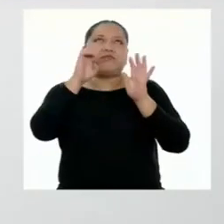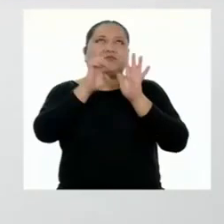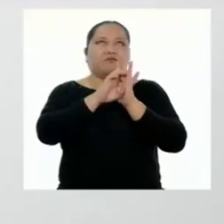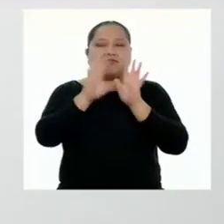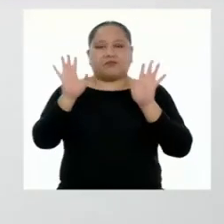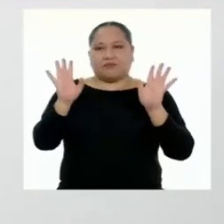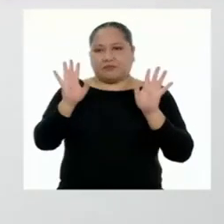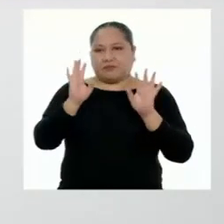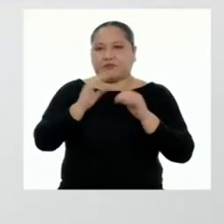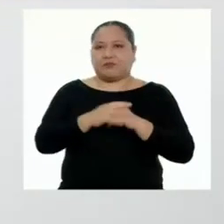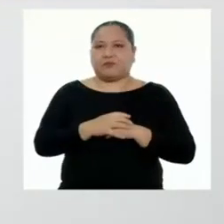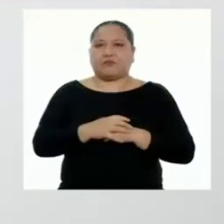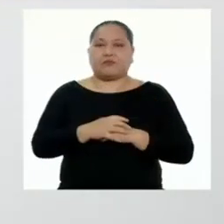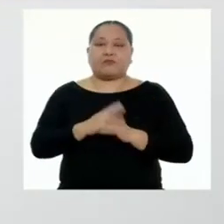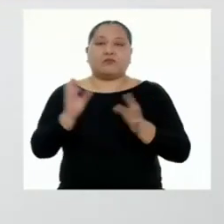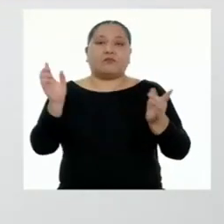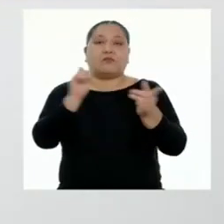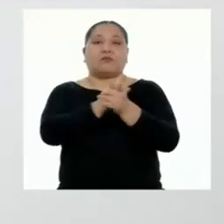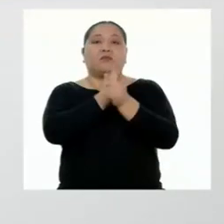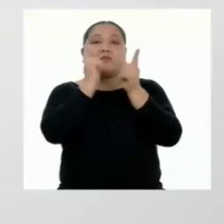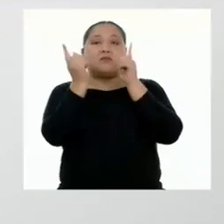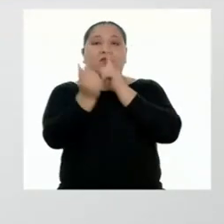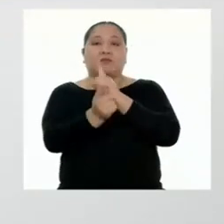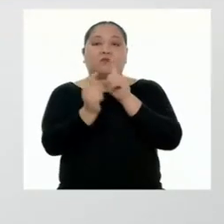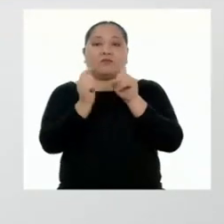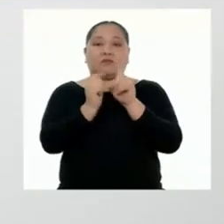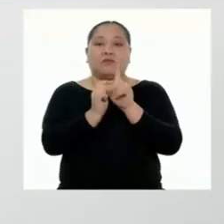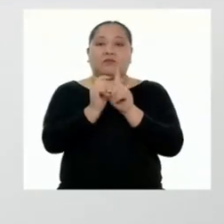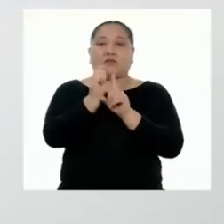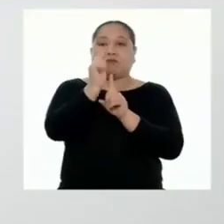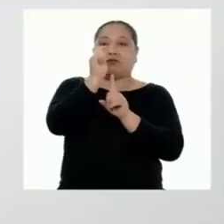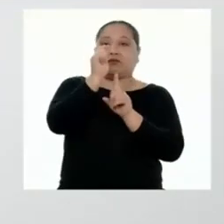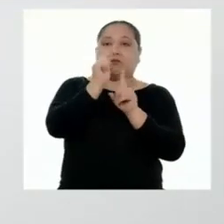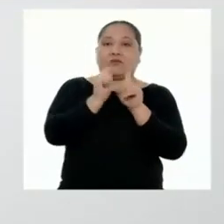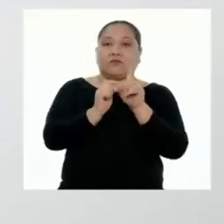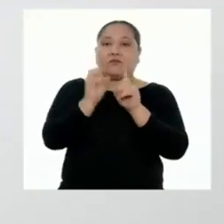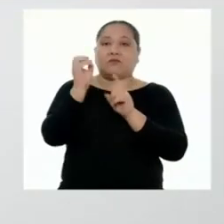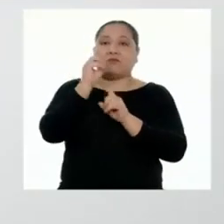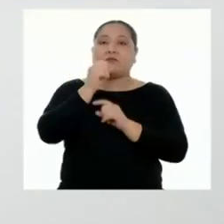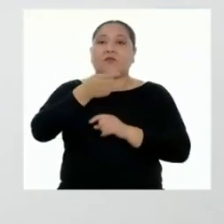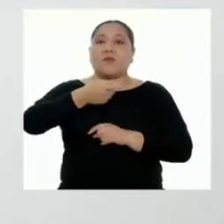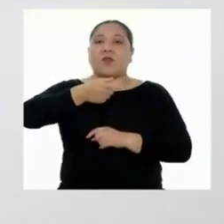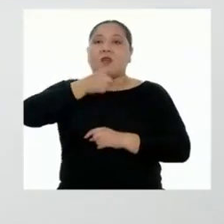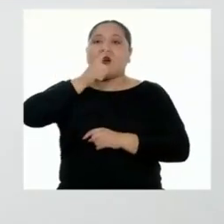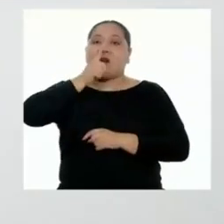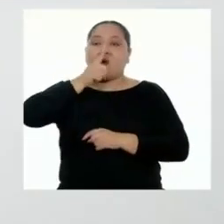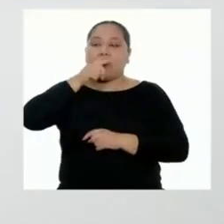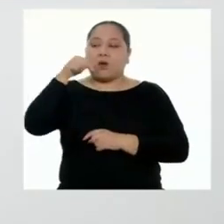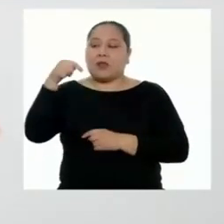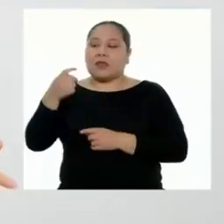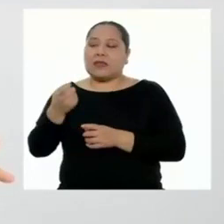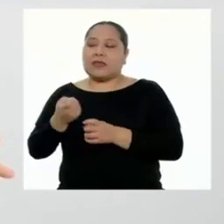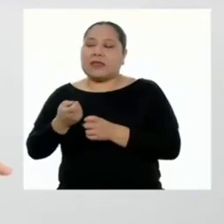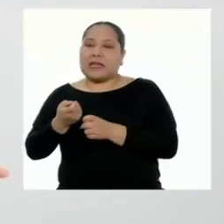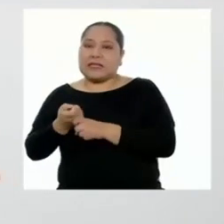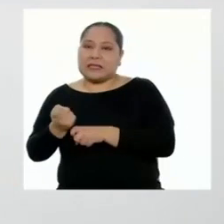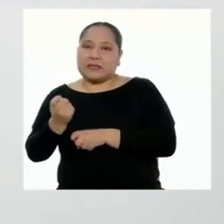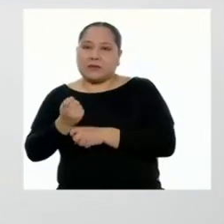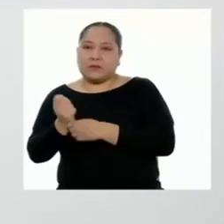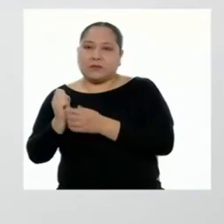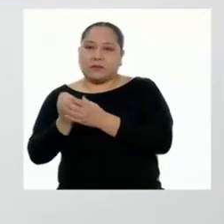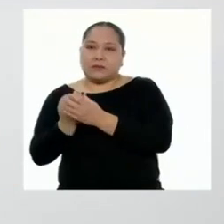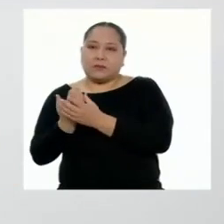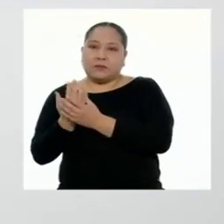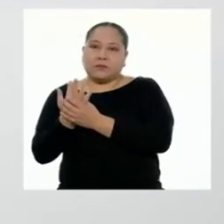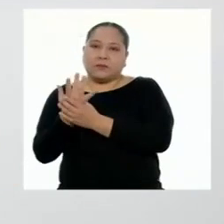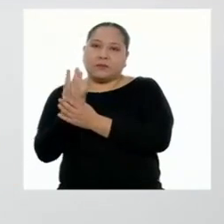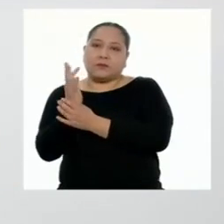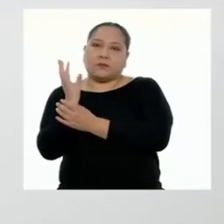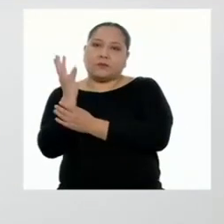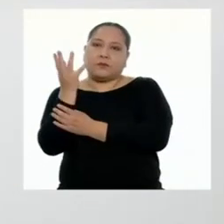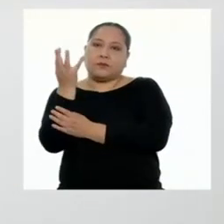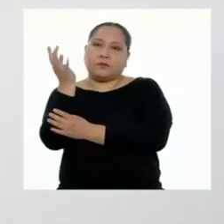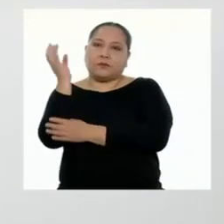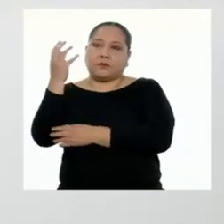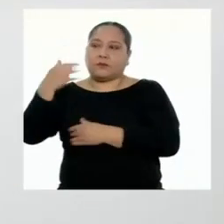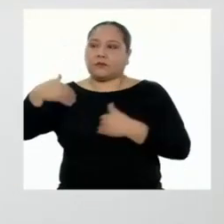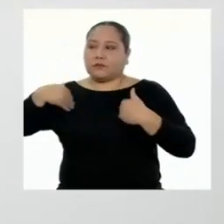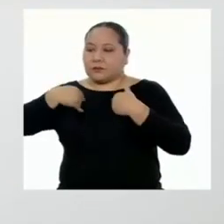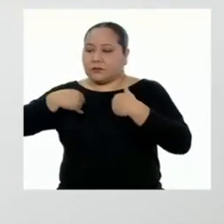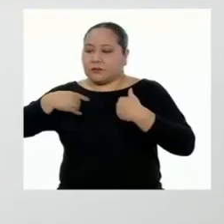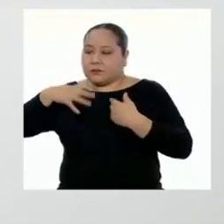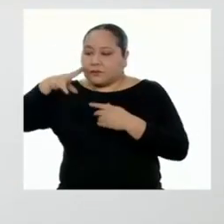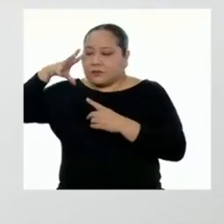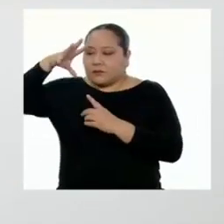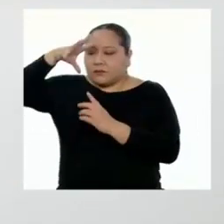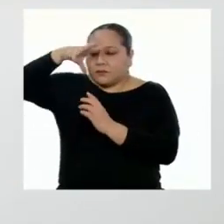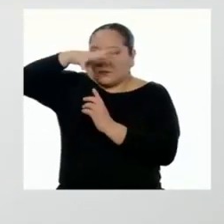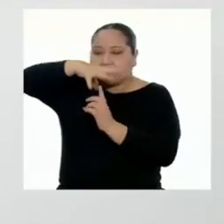cambio notorio en la temperatura o la cantidad de agua podrá afectar a las plantas que crecen allí, a los animales que dependen